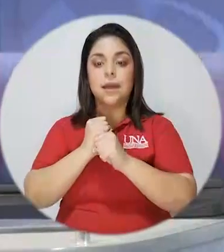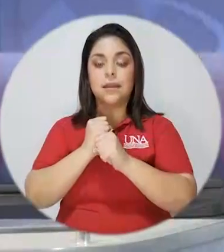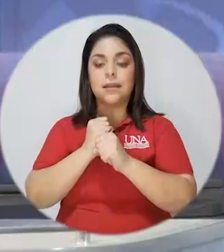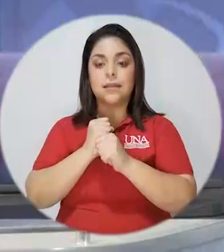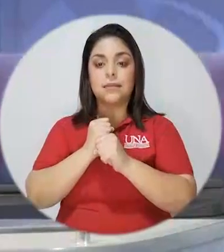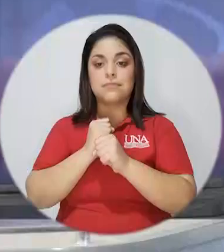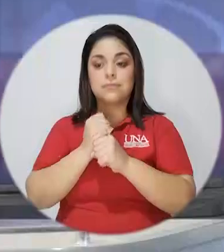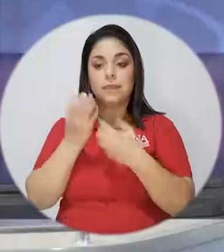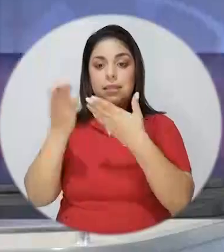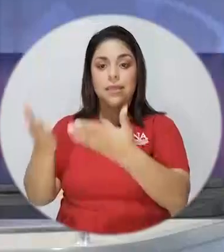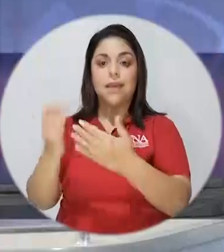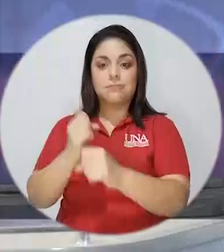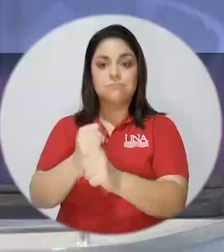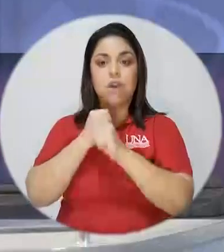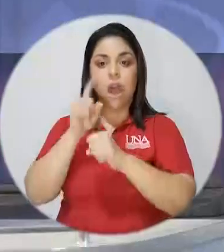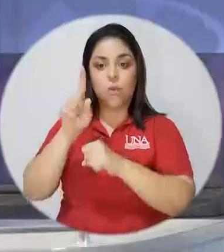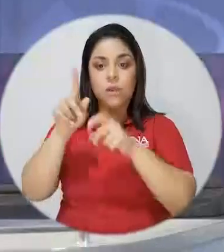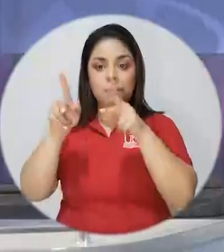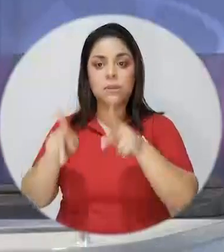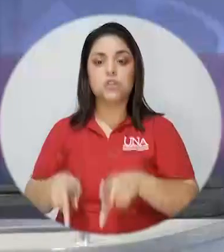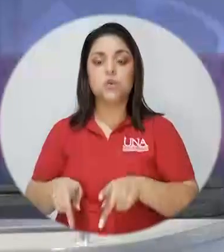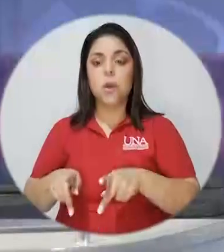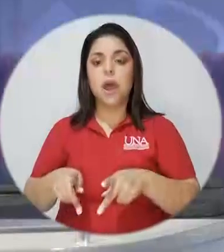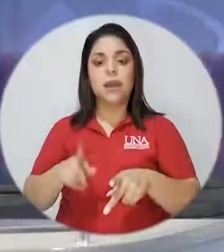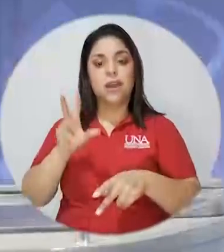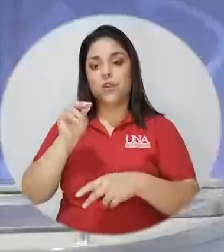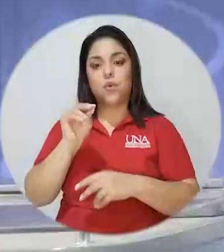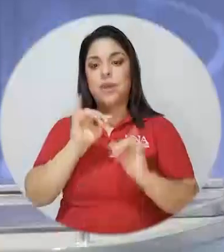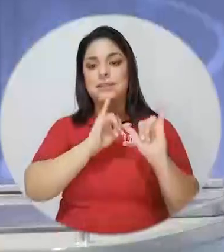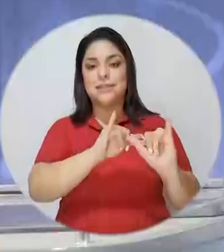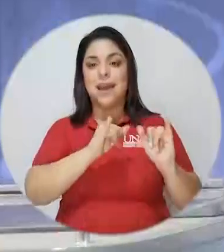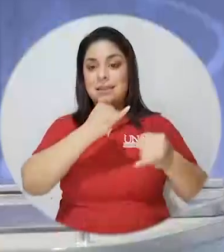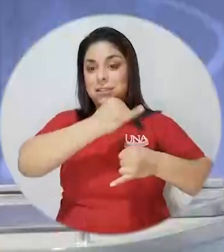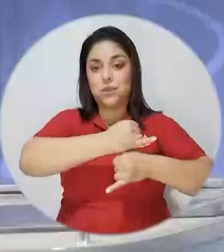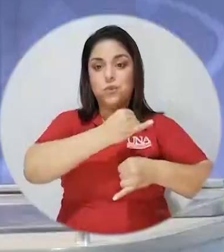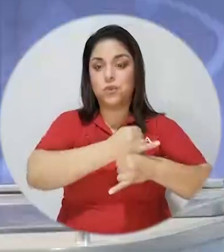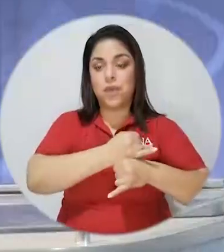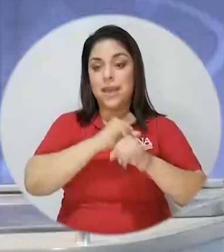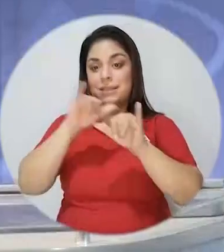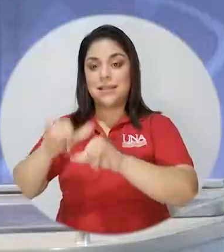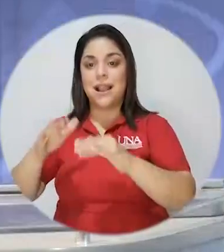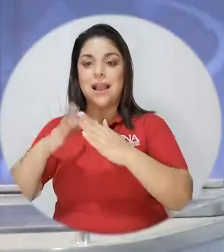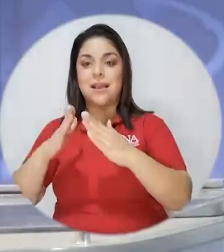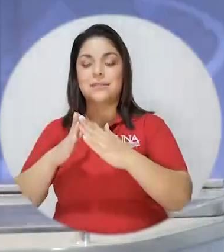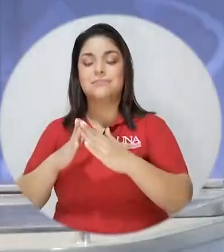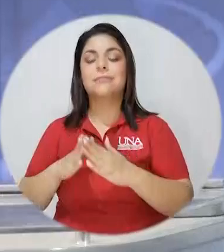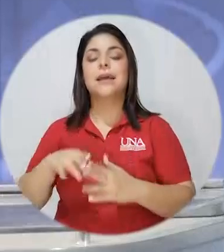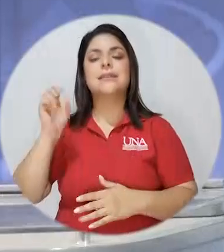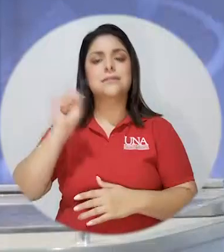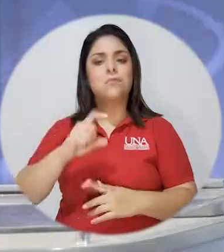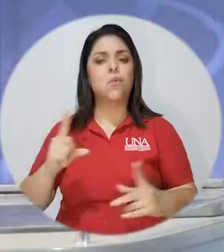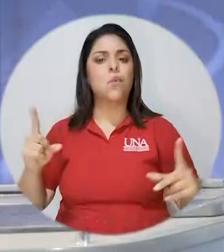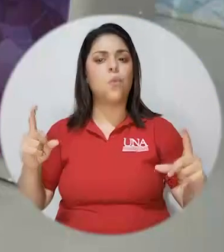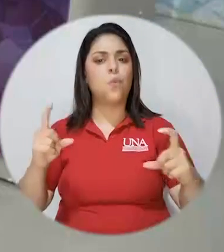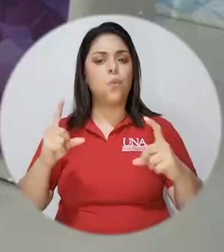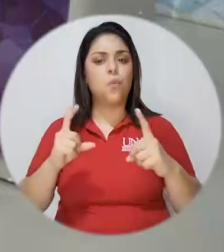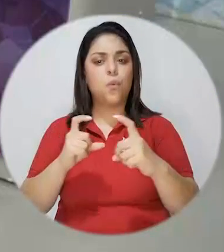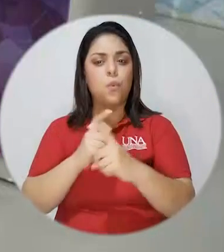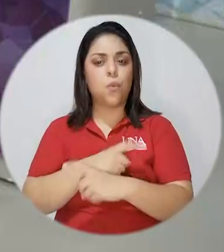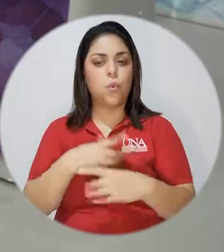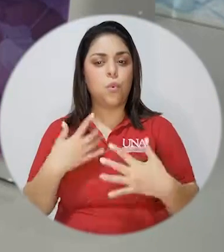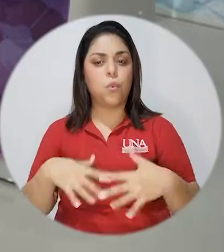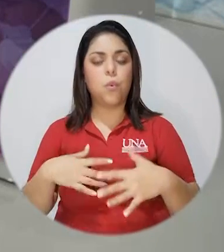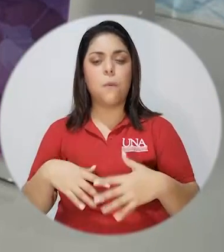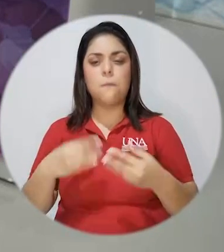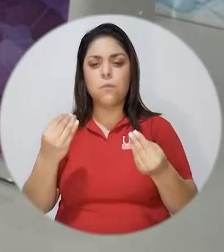está ahí en sus 100 metros cuadrados de la institución. Es complejísimo. Claro, la cantidad de